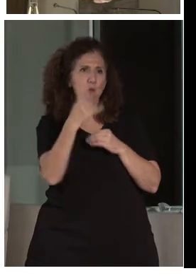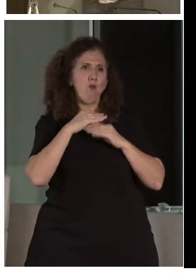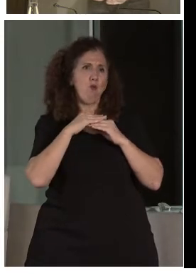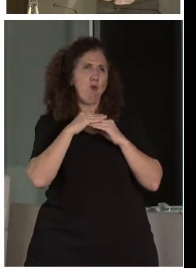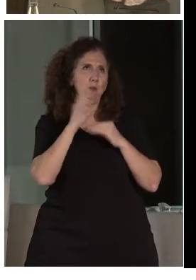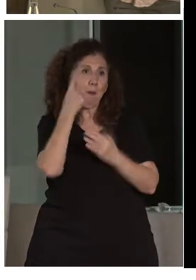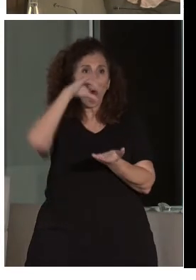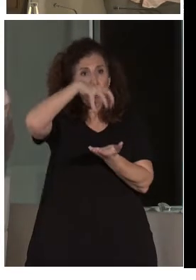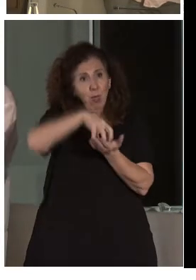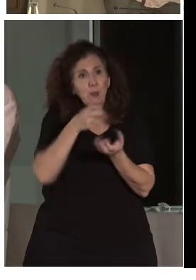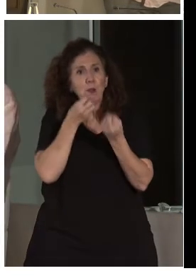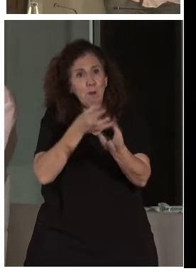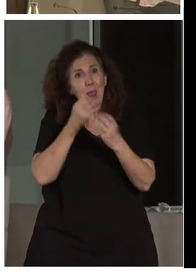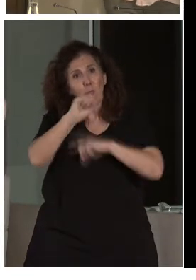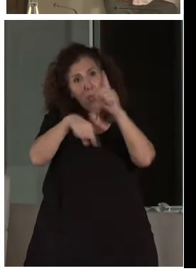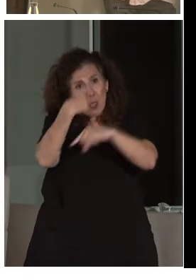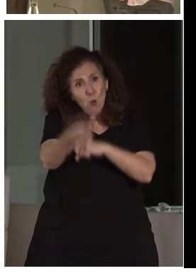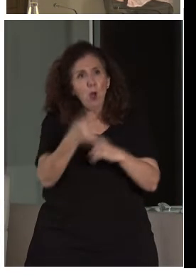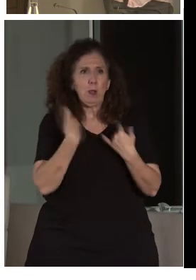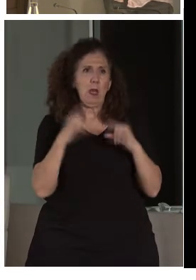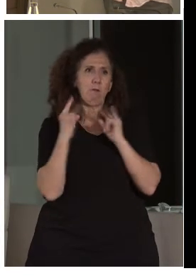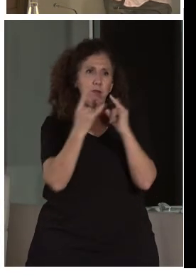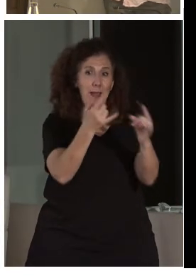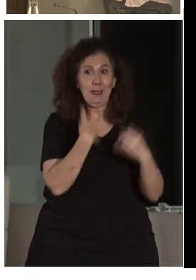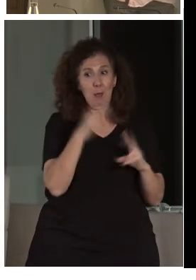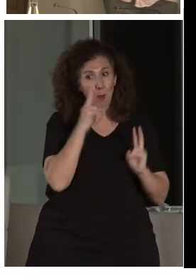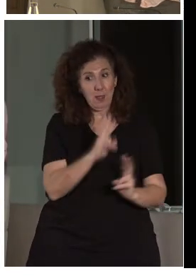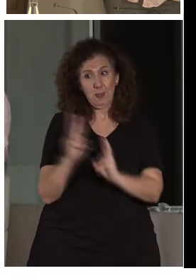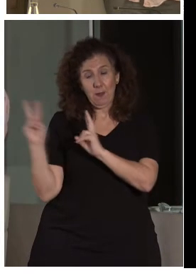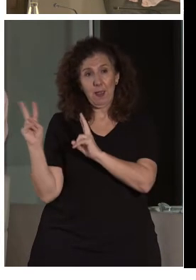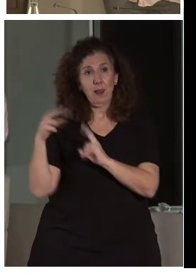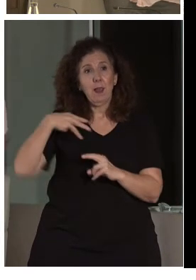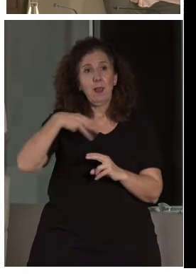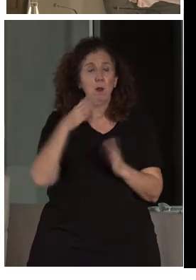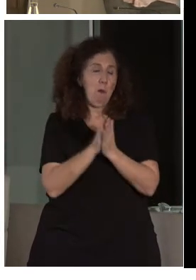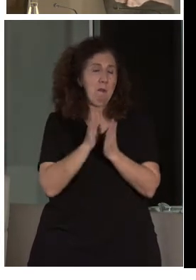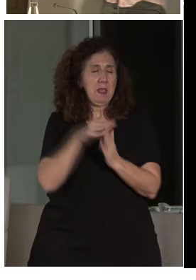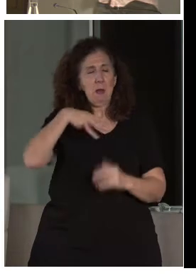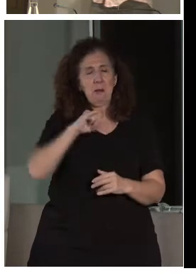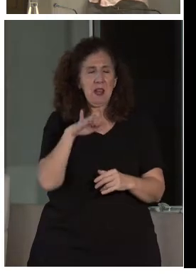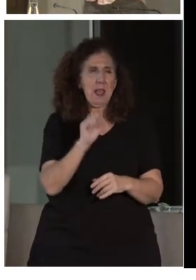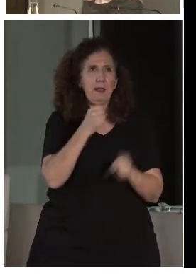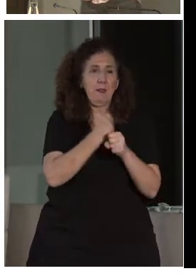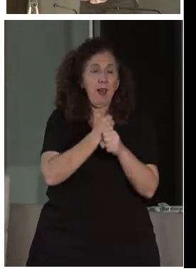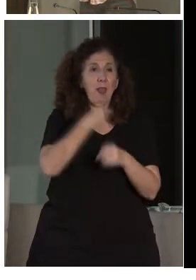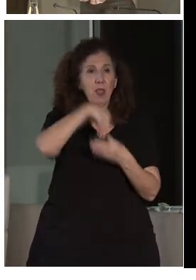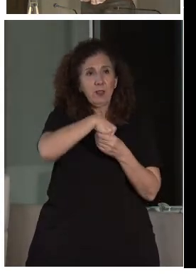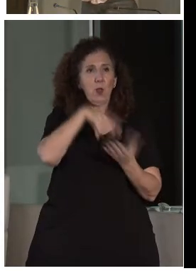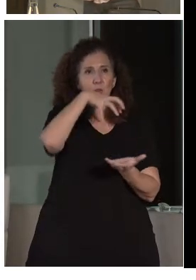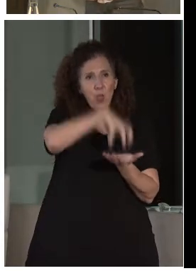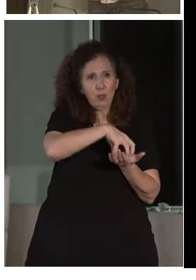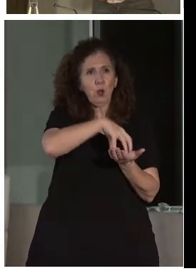de montarlas. Están Vianney y María montando las sillas. Ellas trabajan en los centros de diversidad funcional de la isla. Y bueno, pues